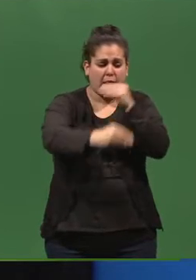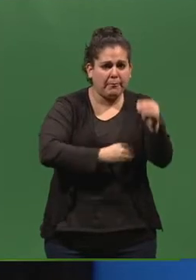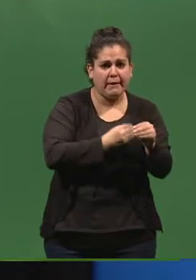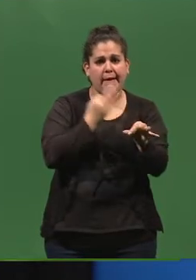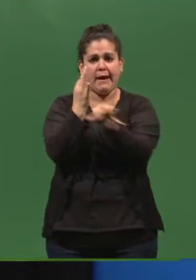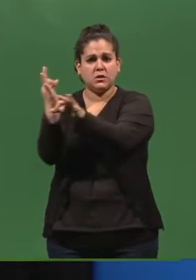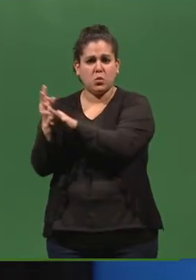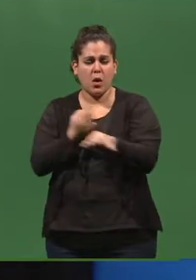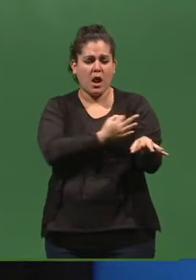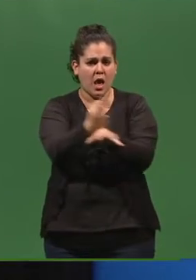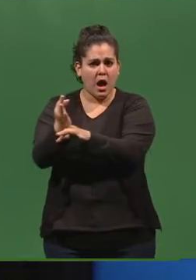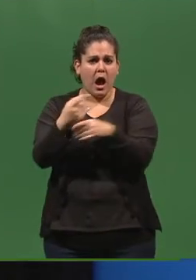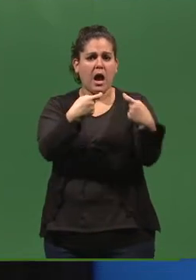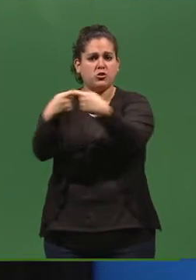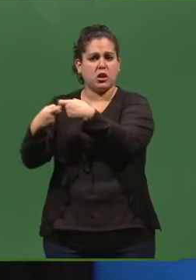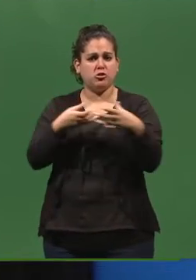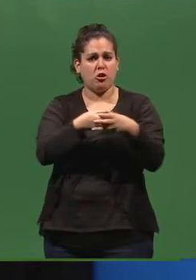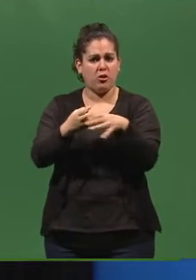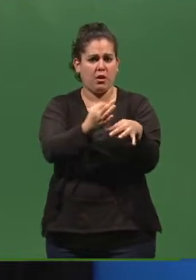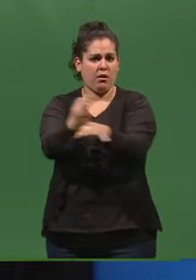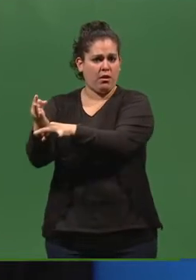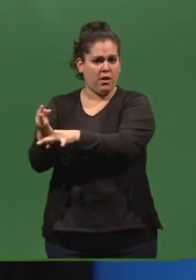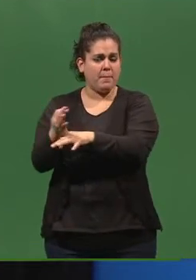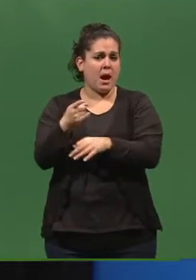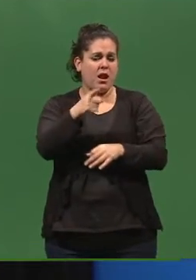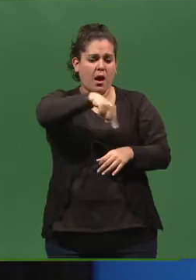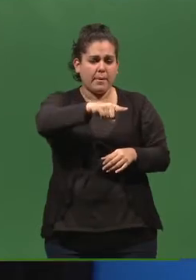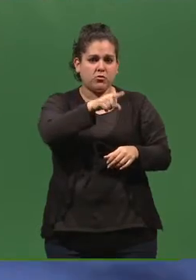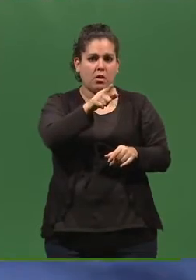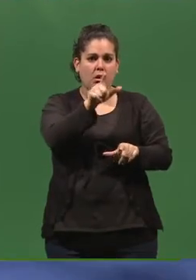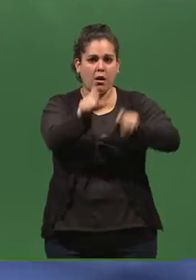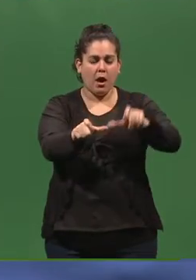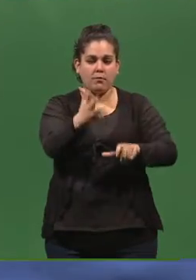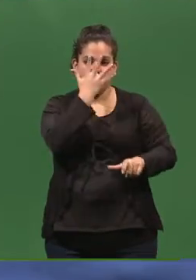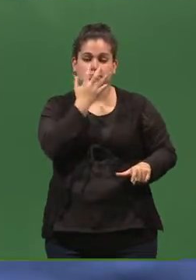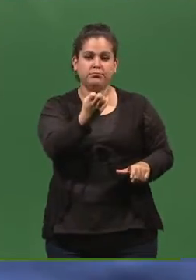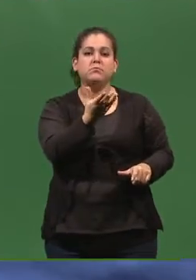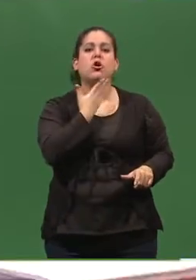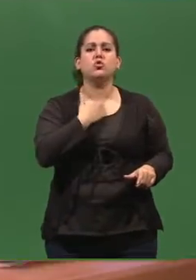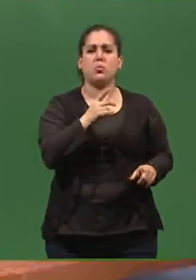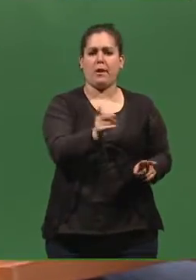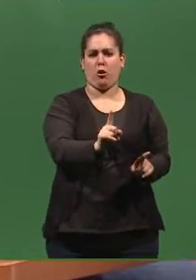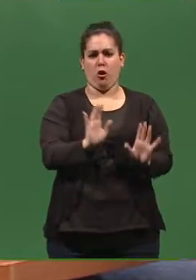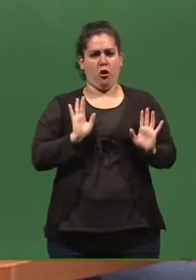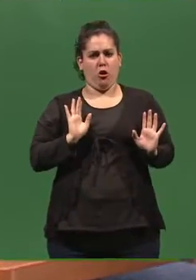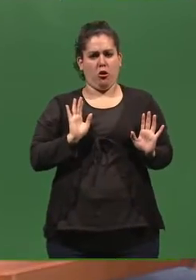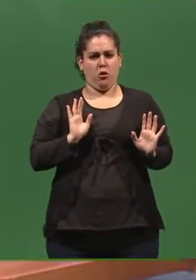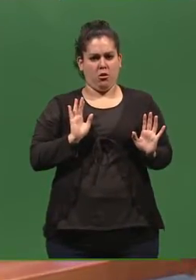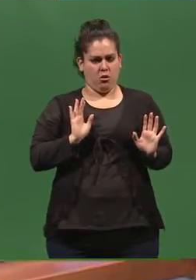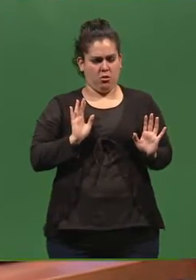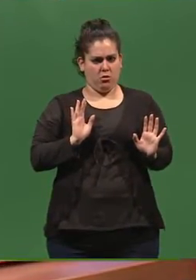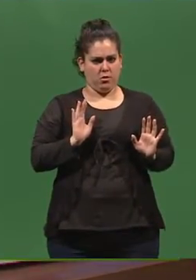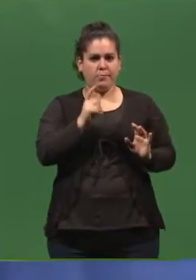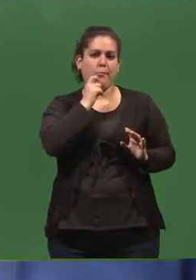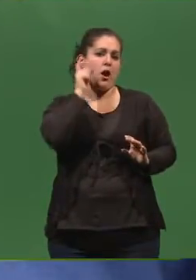familia, de las escuelas, de la sociedad en general, etcétera, como para que esa persona no incurra en un consumo. Sea una persona de un estrato